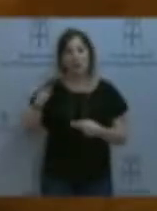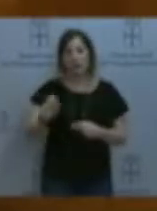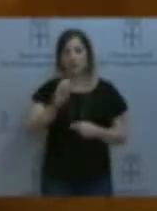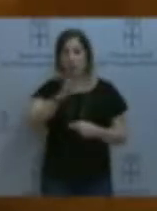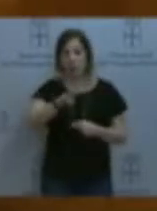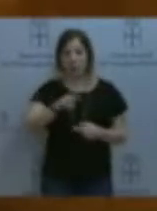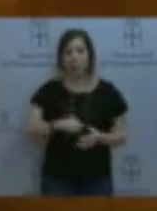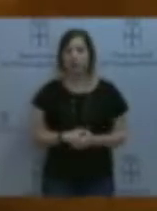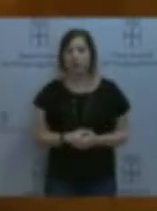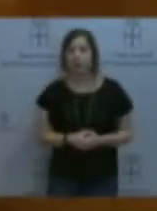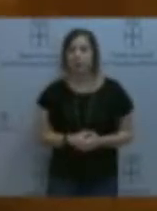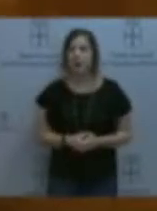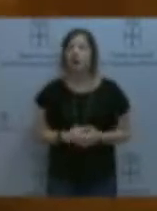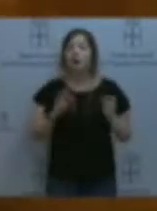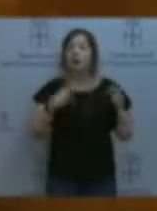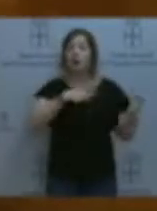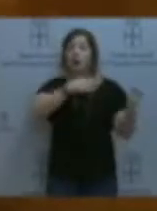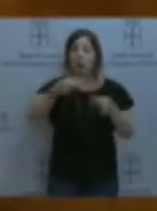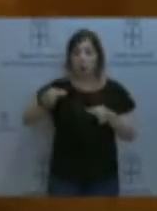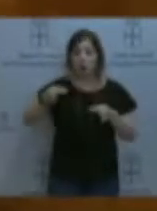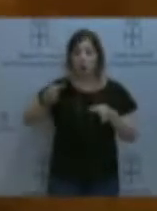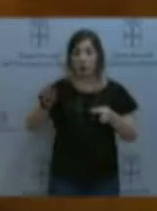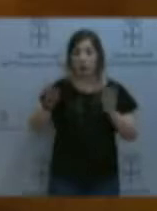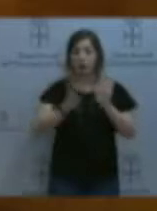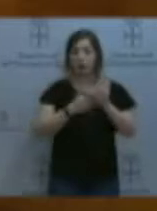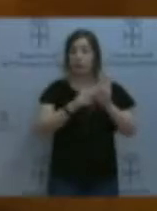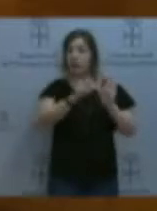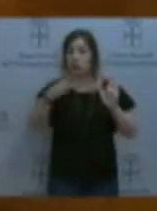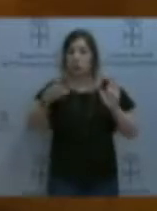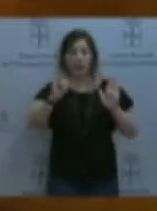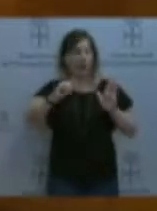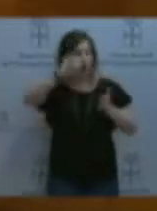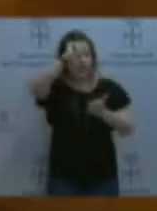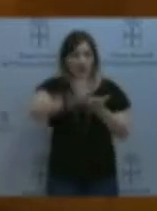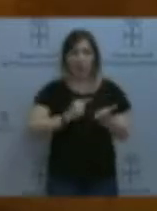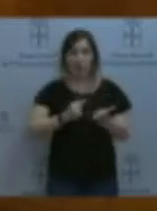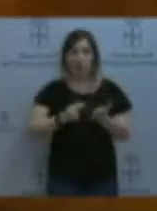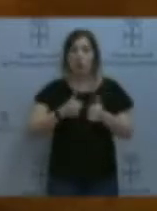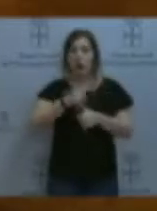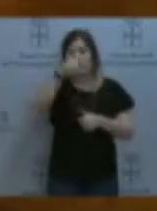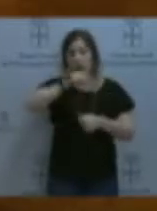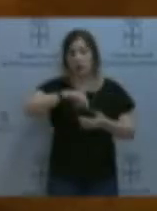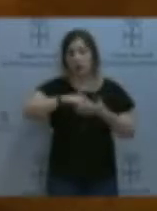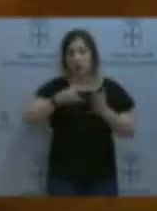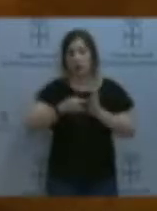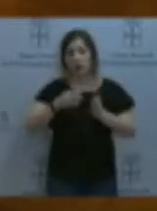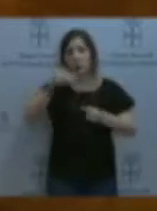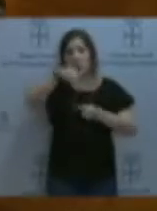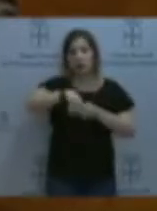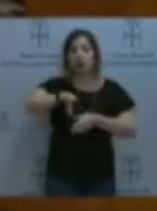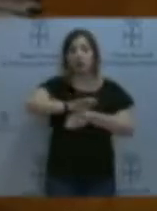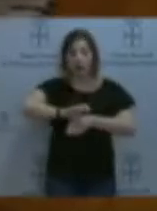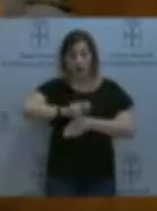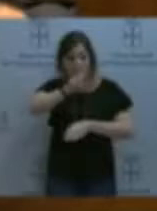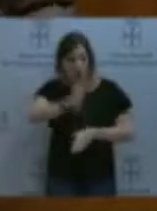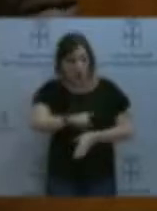documento. Aquí tiene la resolución, firmada por el secretario técnico de la Consejería. ¿Le vale? ¿Le vale? No, ya